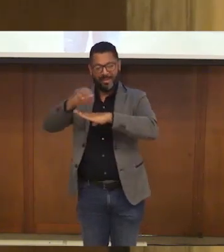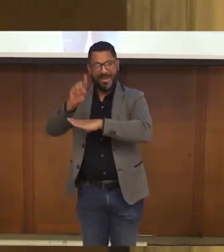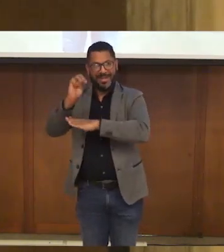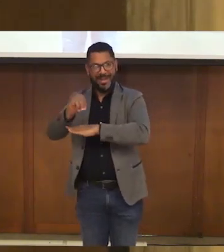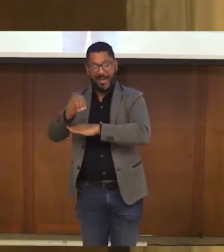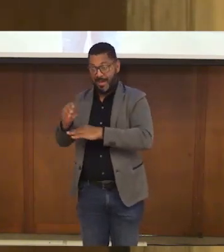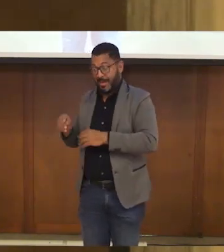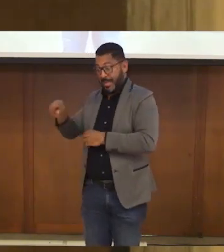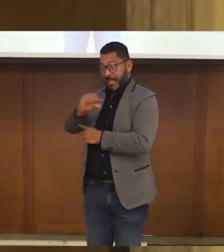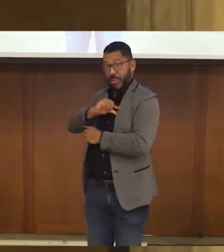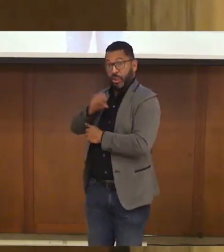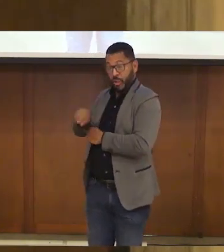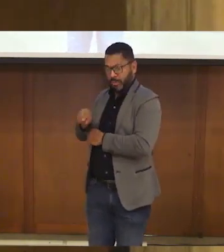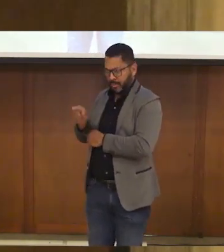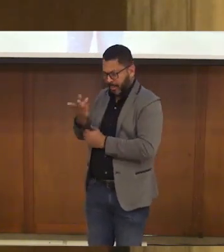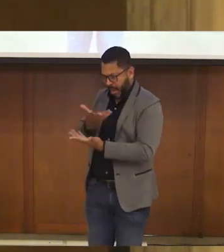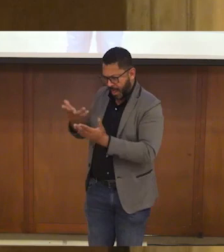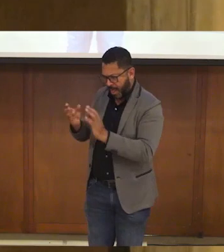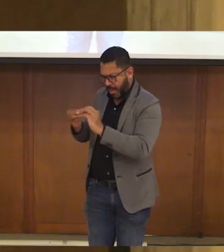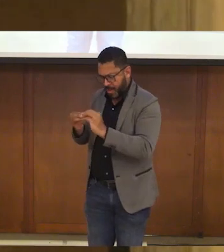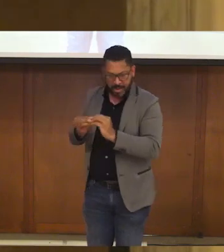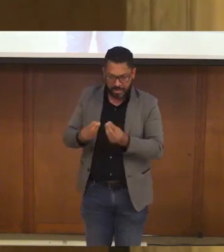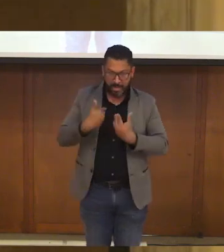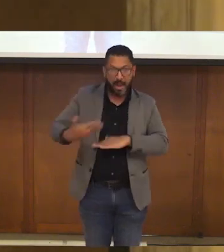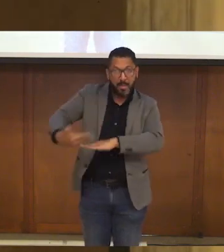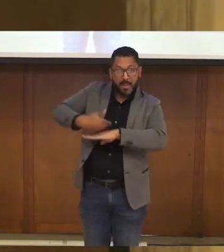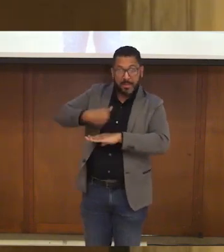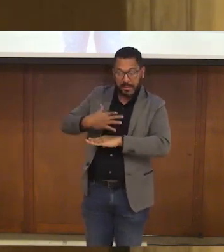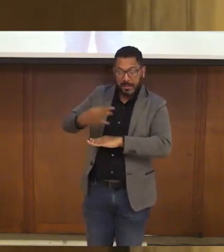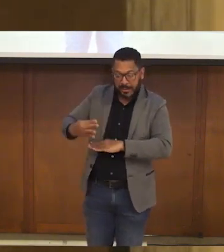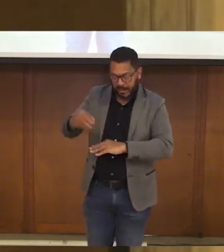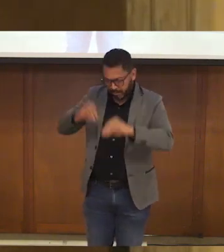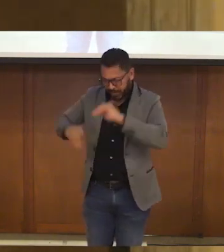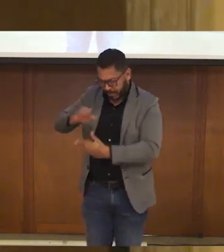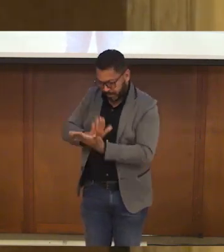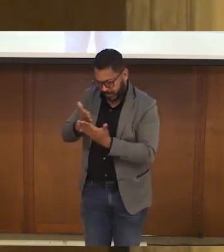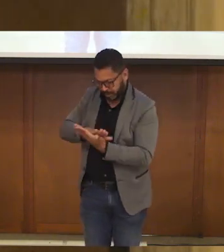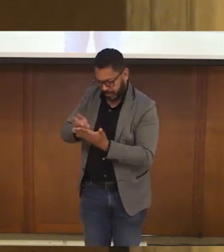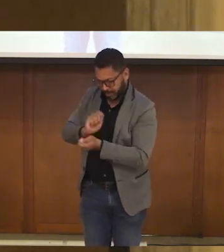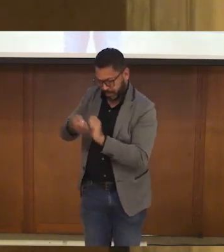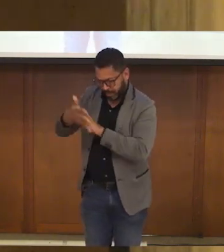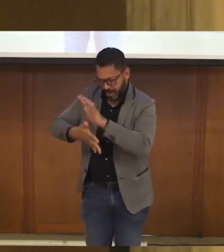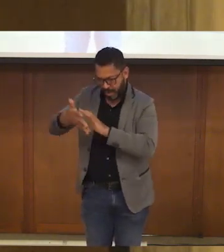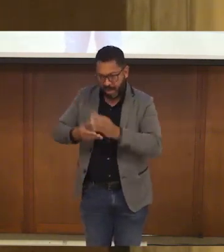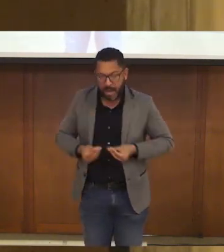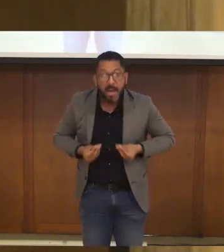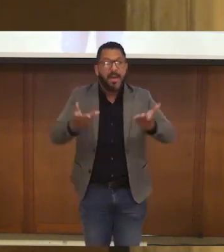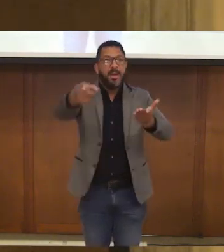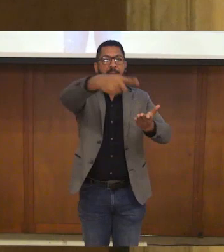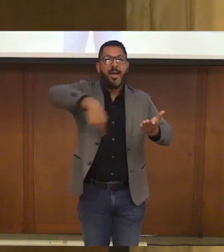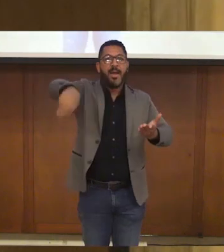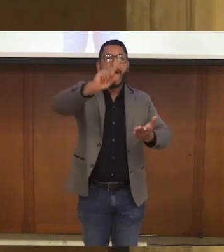SM, el INSOR, se unan para que ahora le llegue a ustedes, a la comunidad sorda,